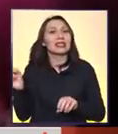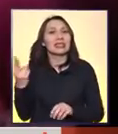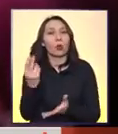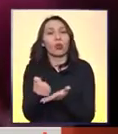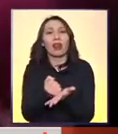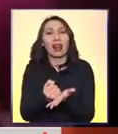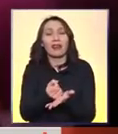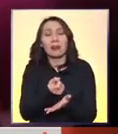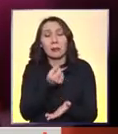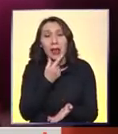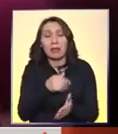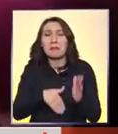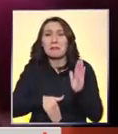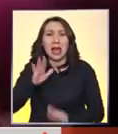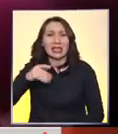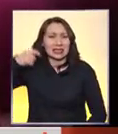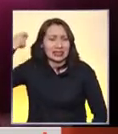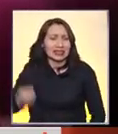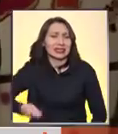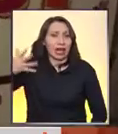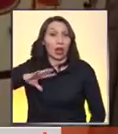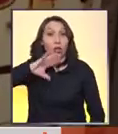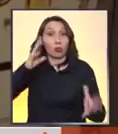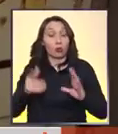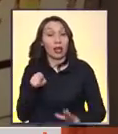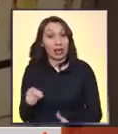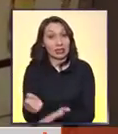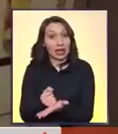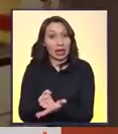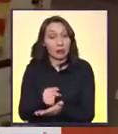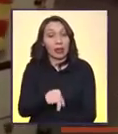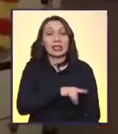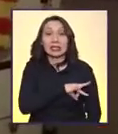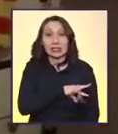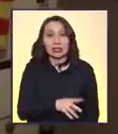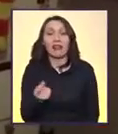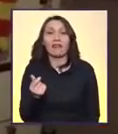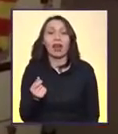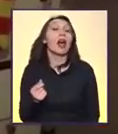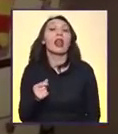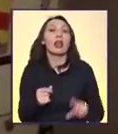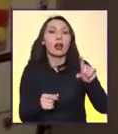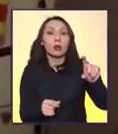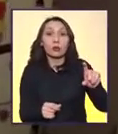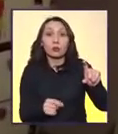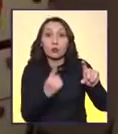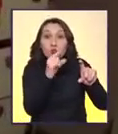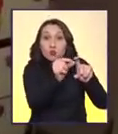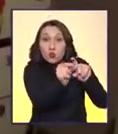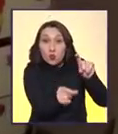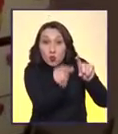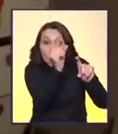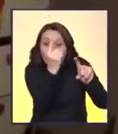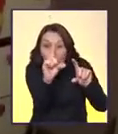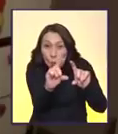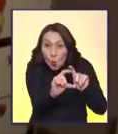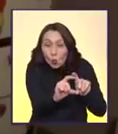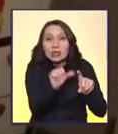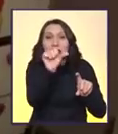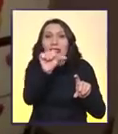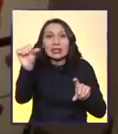fármaco más caro del mundo. Mira, ese medicamento hoy día en Chile cuesta la ampolla 66 millones y medio. Es